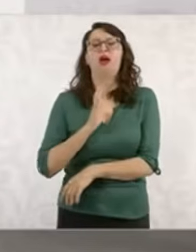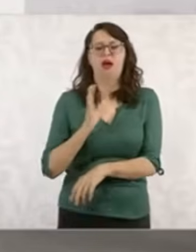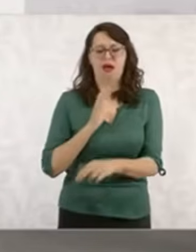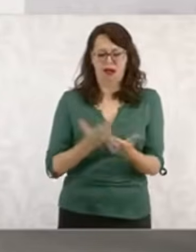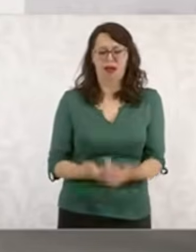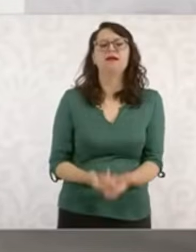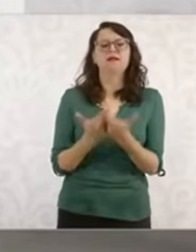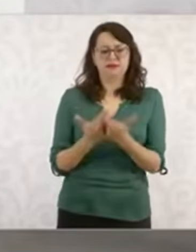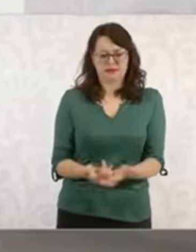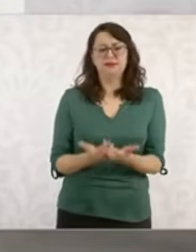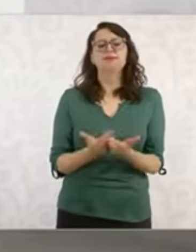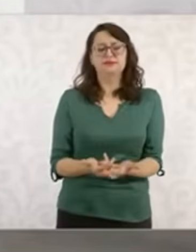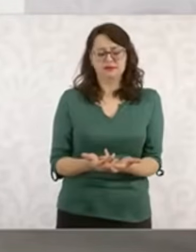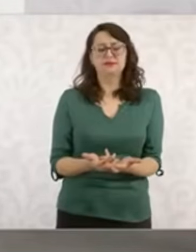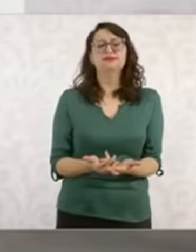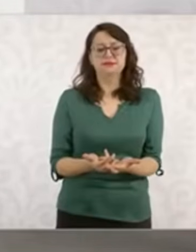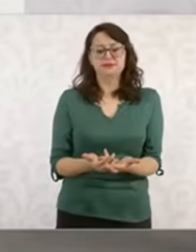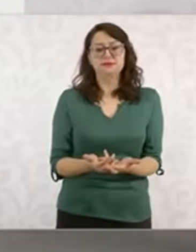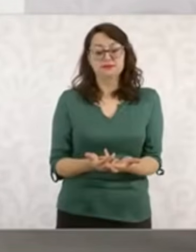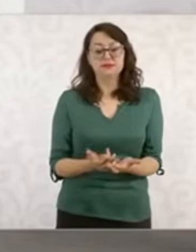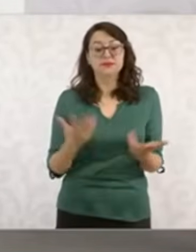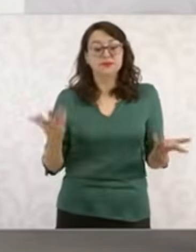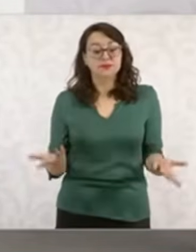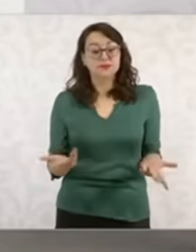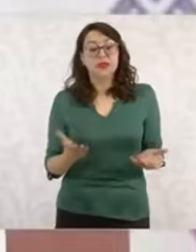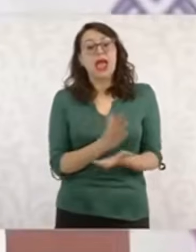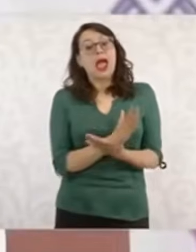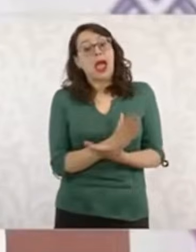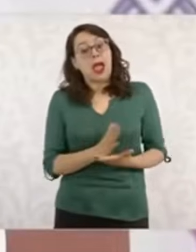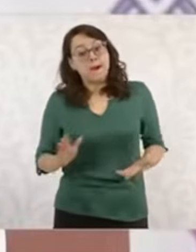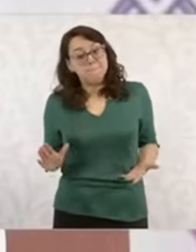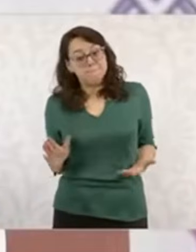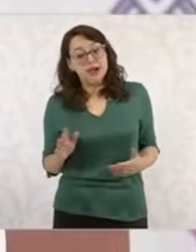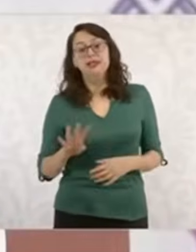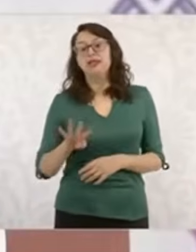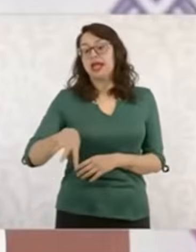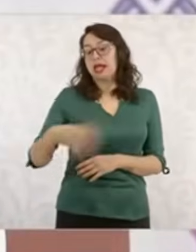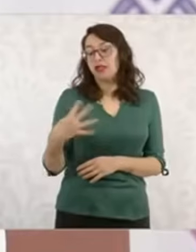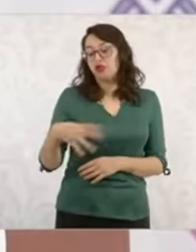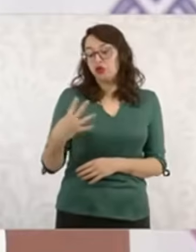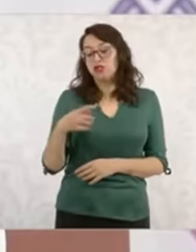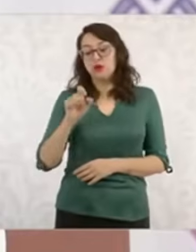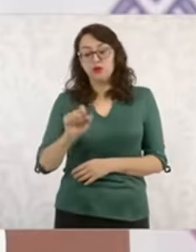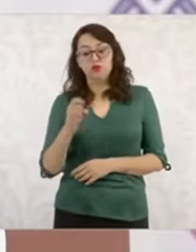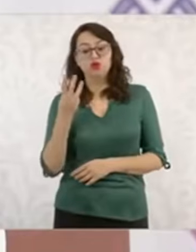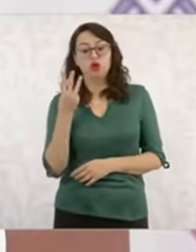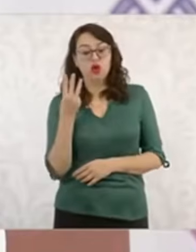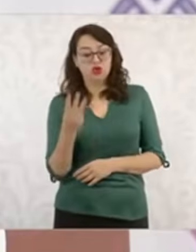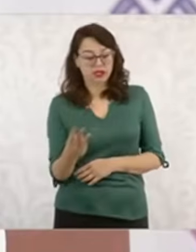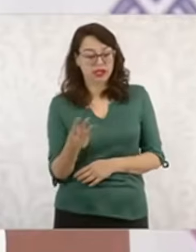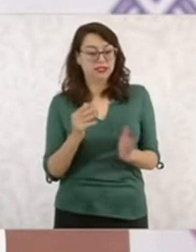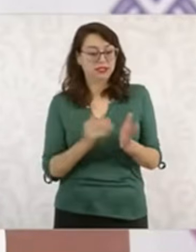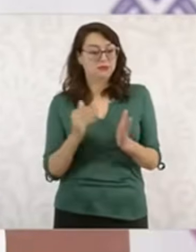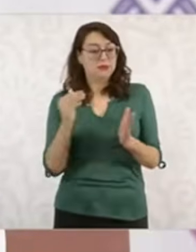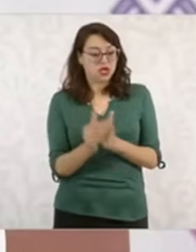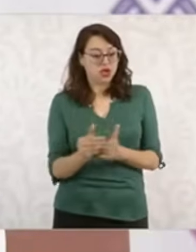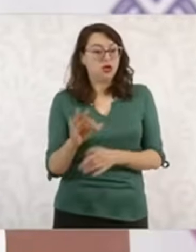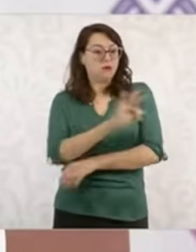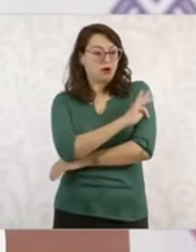es adicional a las 14.3 millones de vacunas que ya hemos aplicado en el 2025